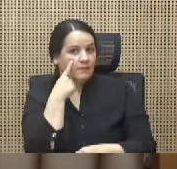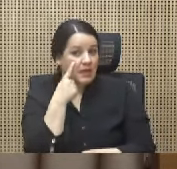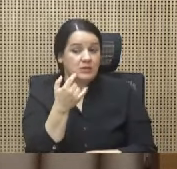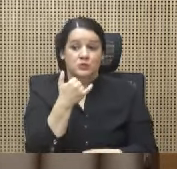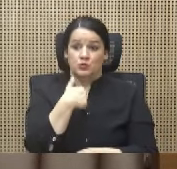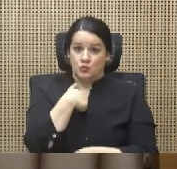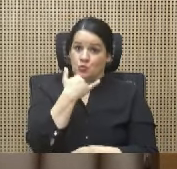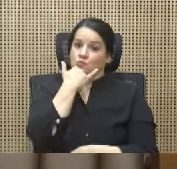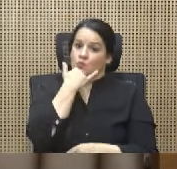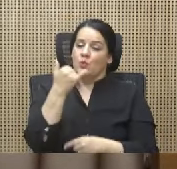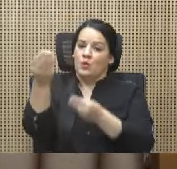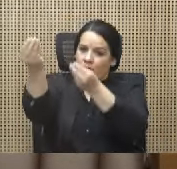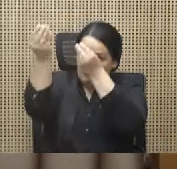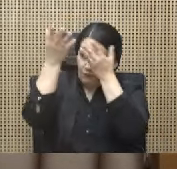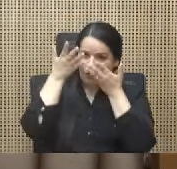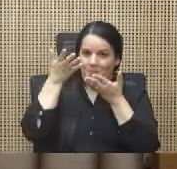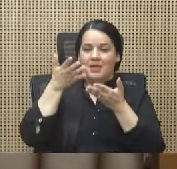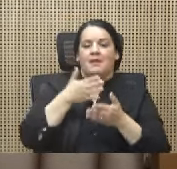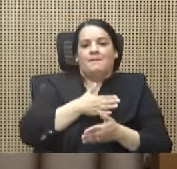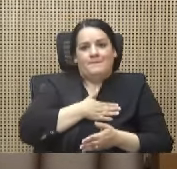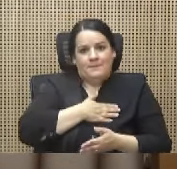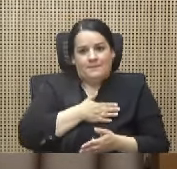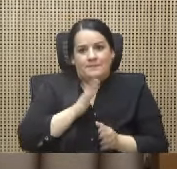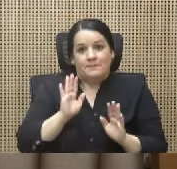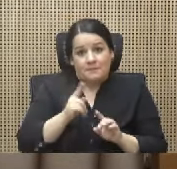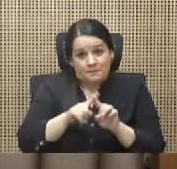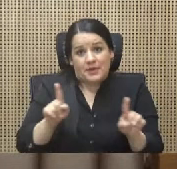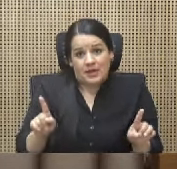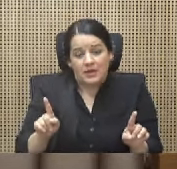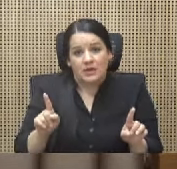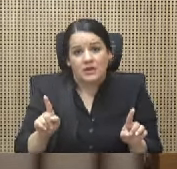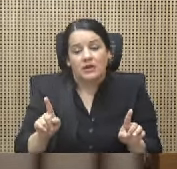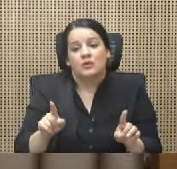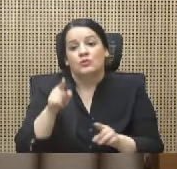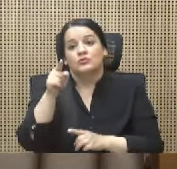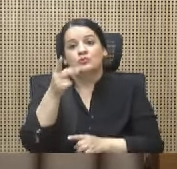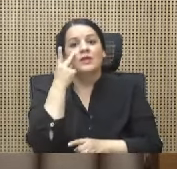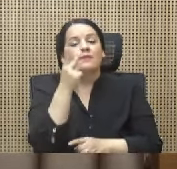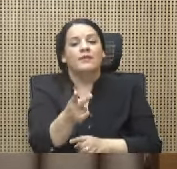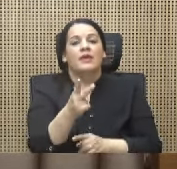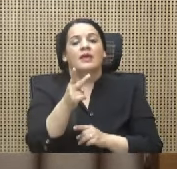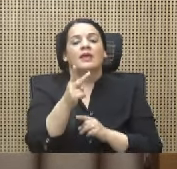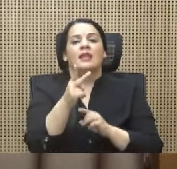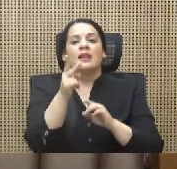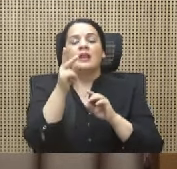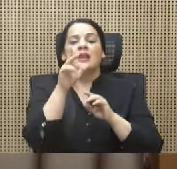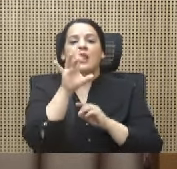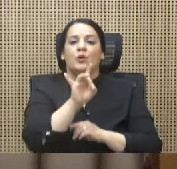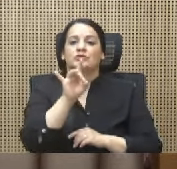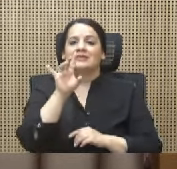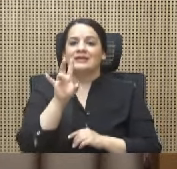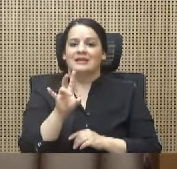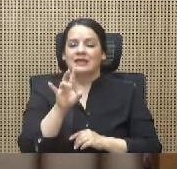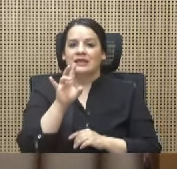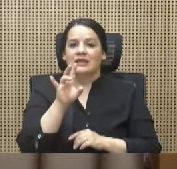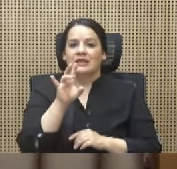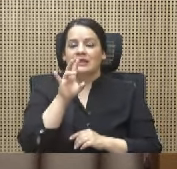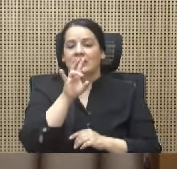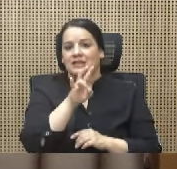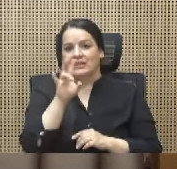saber, pero si ustedes ven, hace referencia a la 7786, ley que únicamente en un